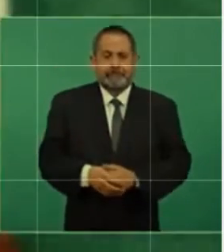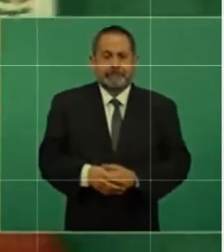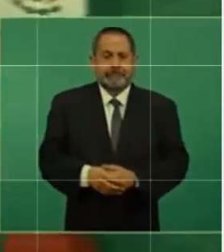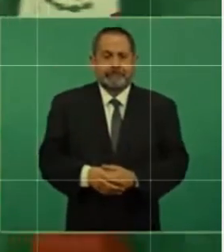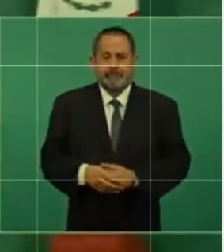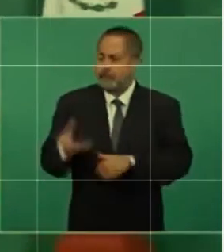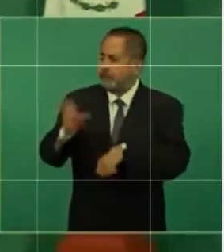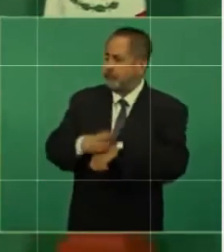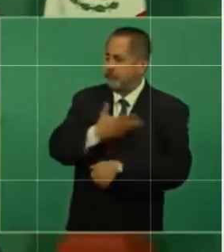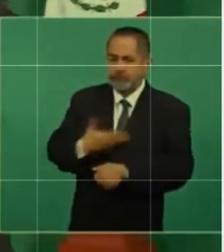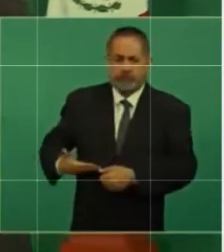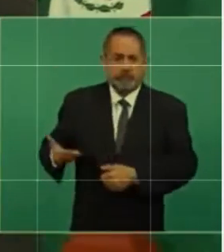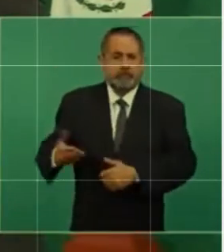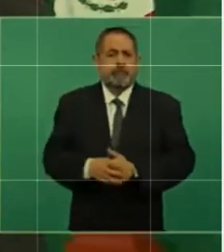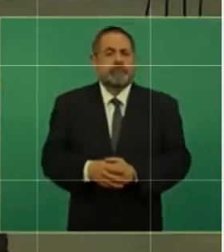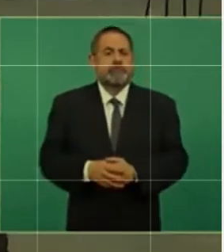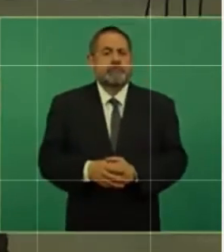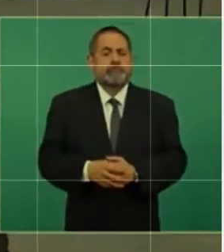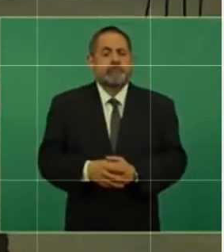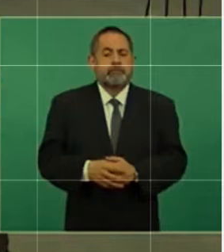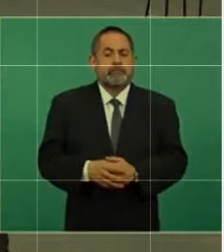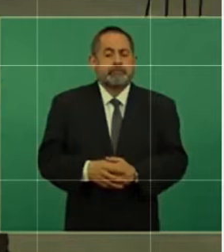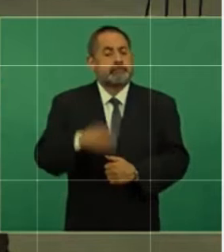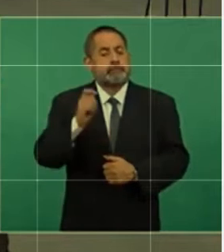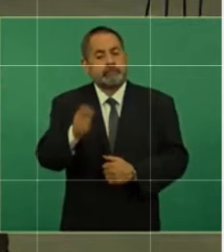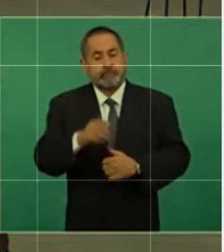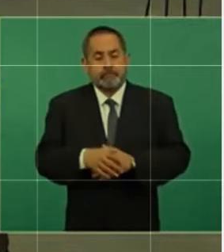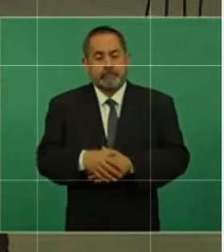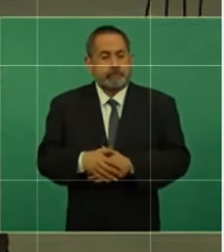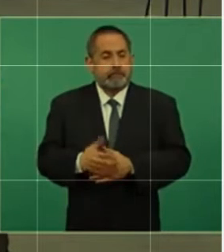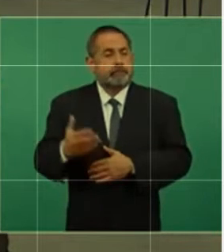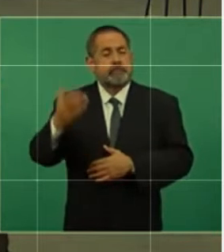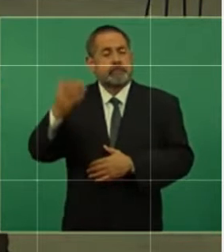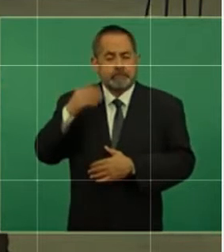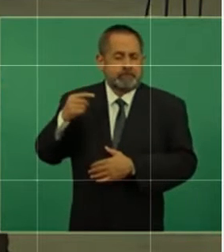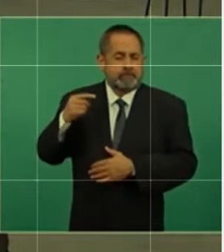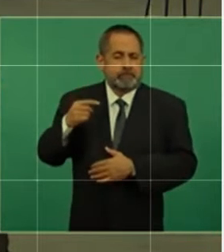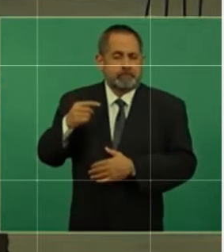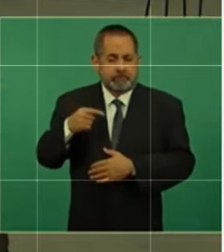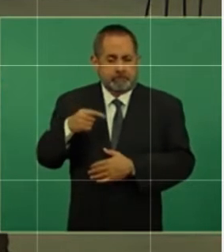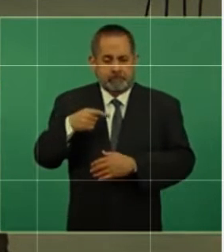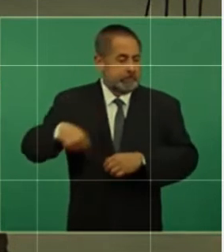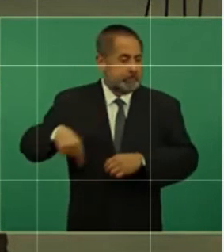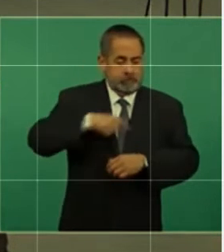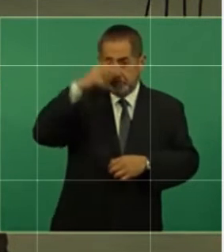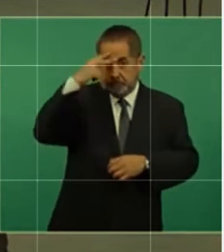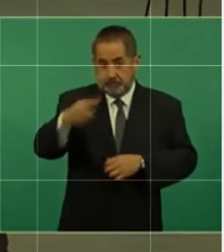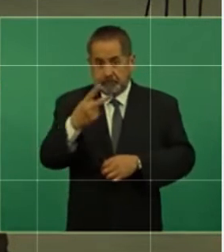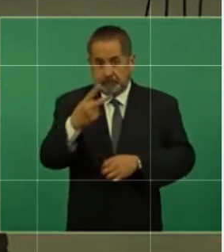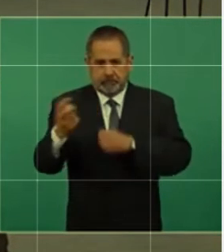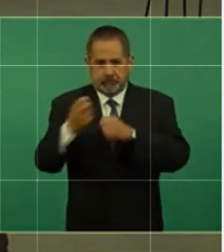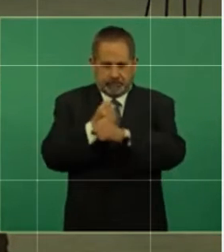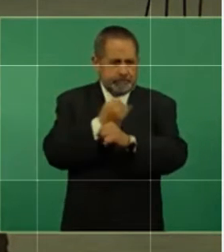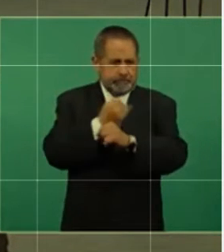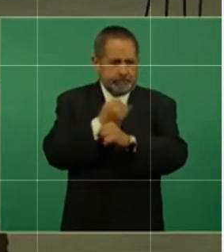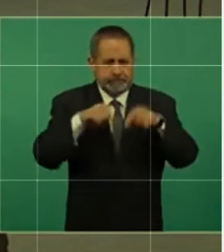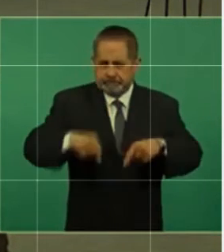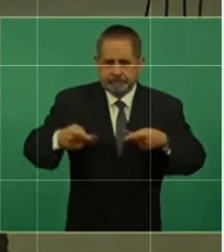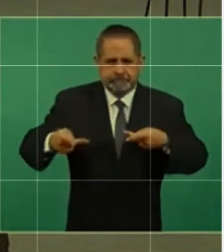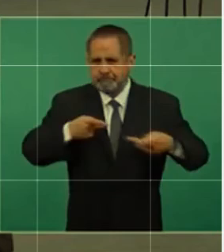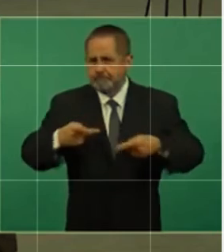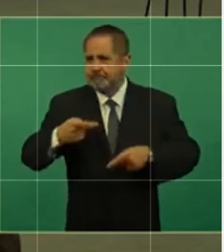Con su permiso, señor presidente. Bien, desde los inicios de los preparativos de los 200 años de la independencia de nuestro país,